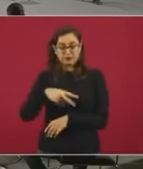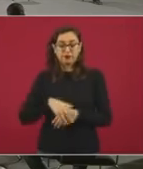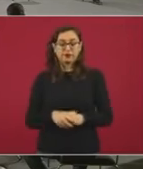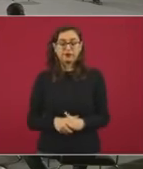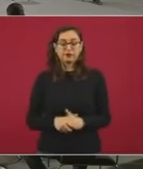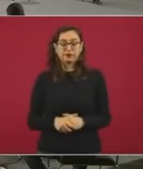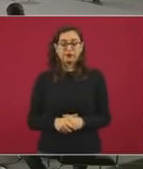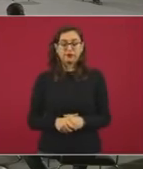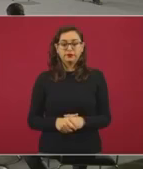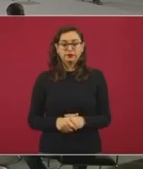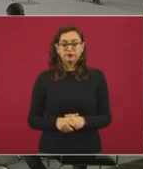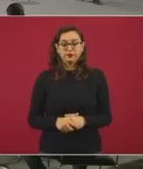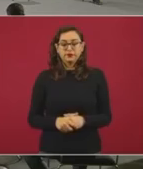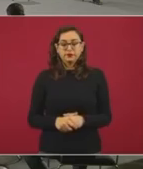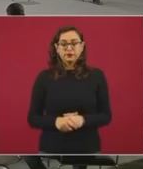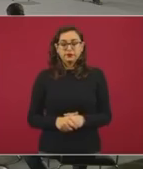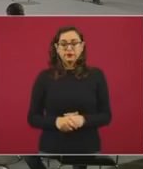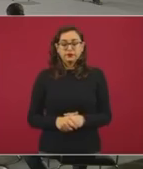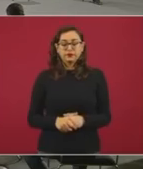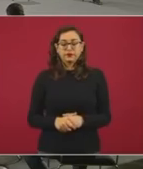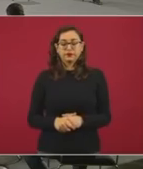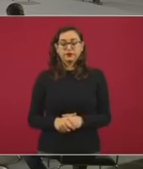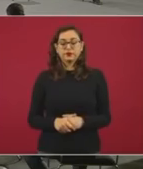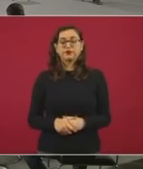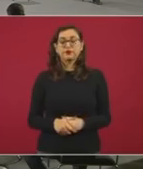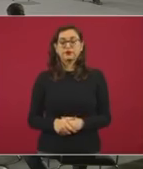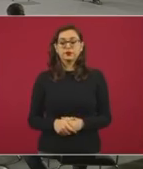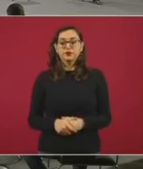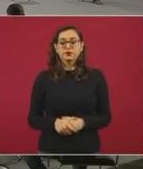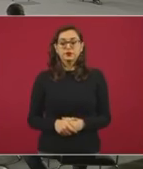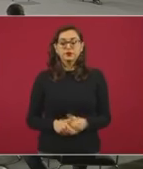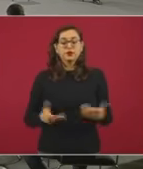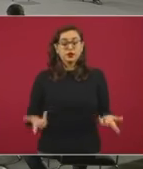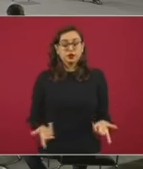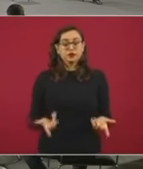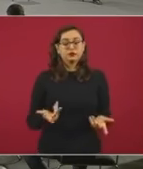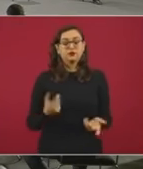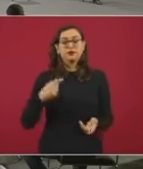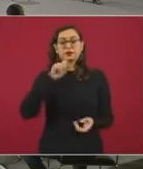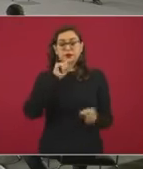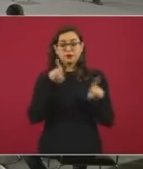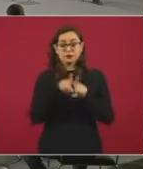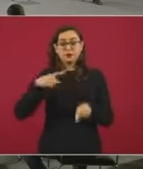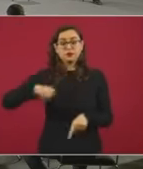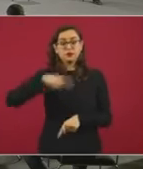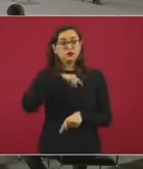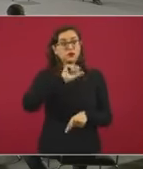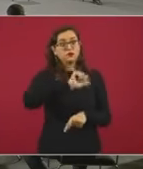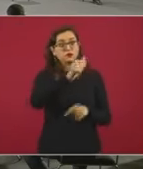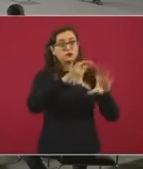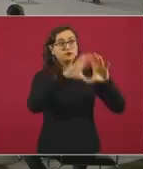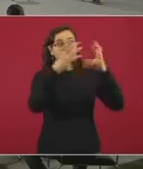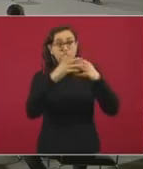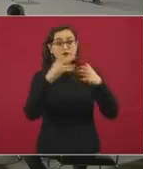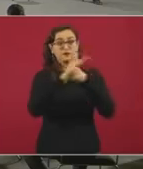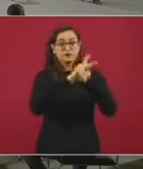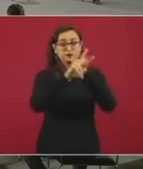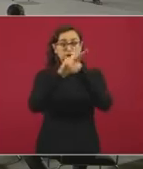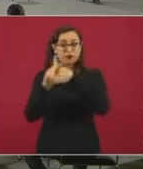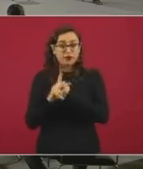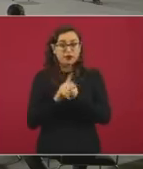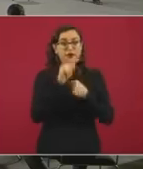Ofertas que se han recibido, es decir, que hemos buscado en todo el mundo, que ya está también en manos del sector salud: Janssen, CureVac,